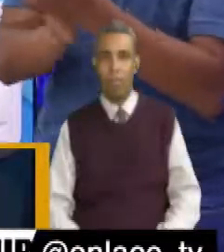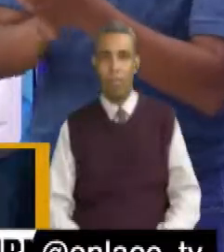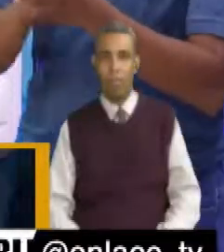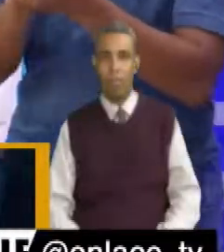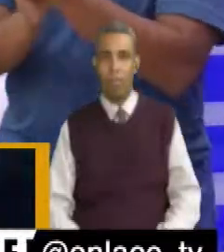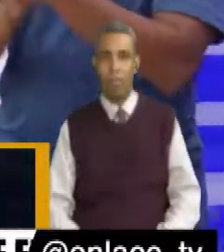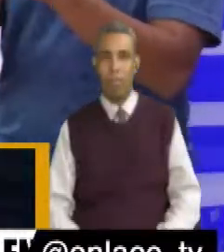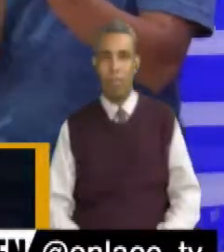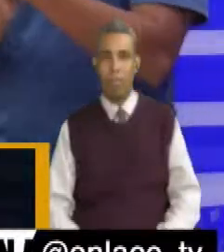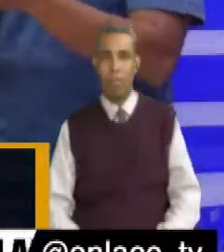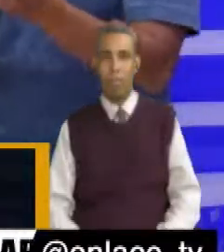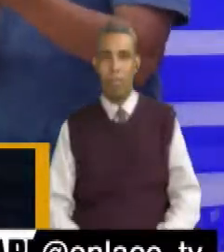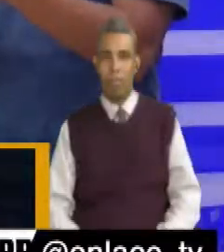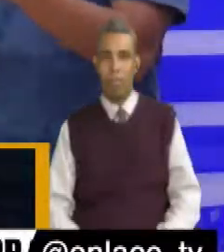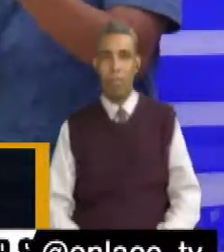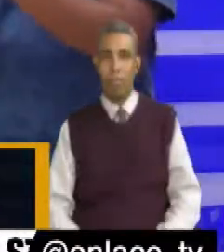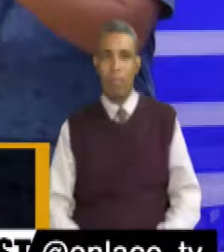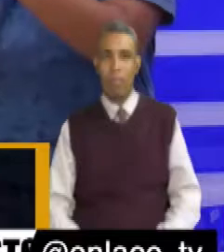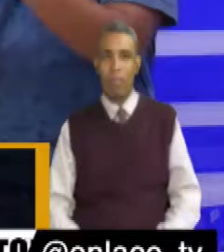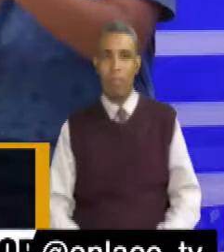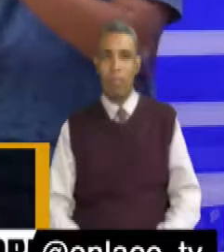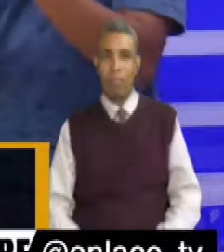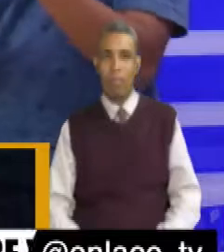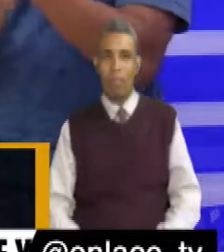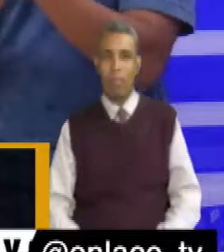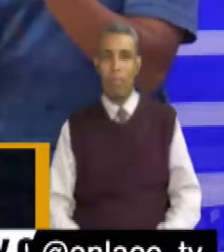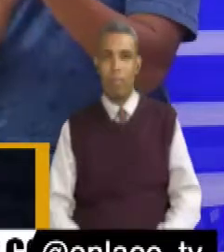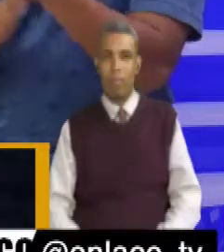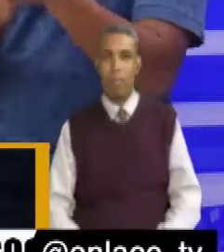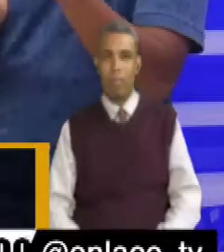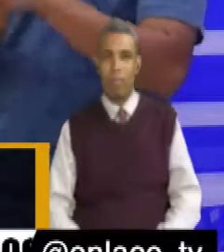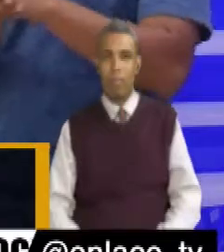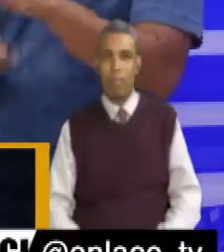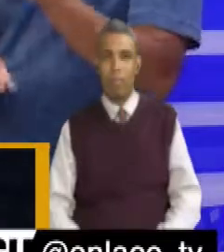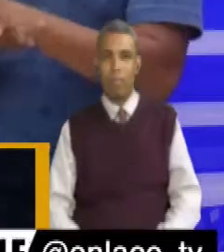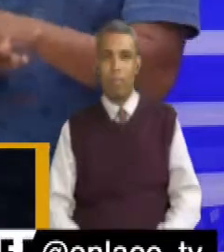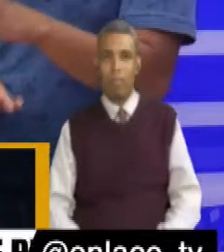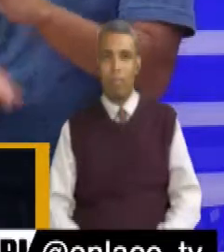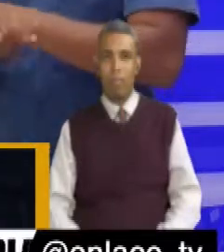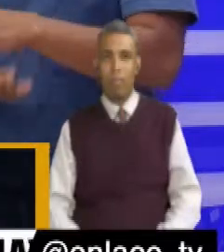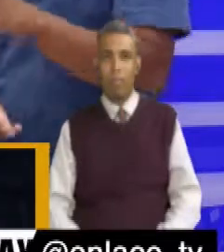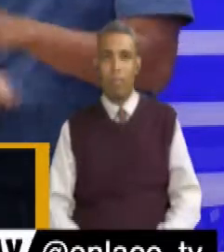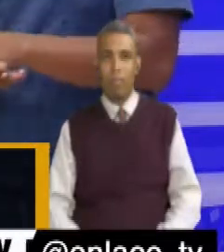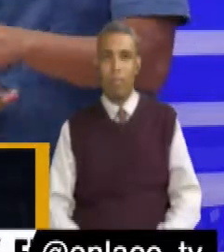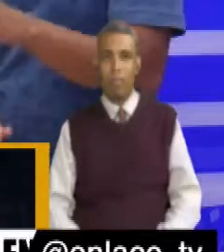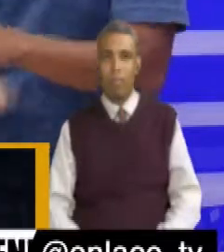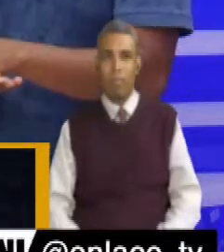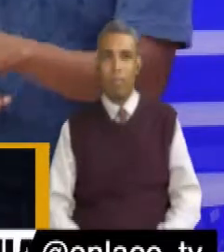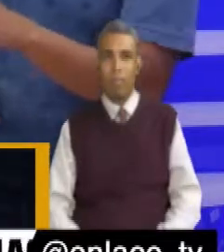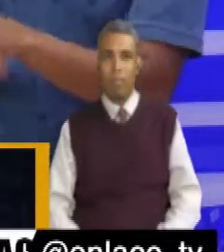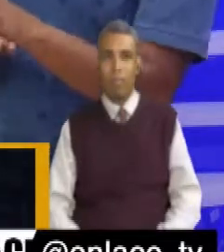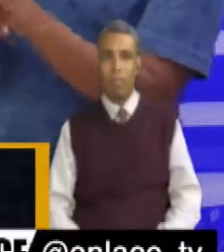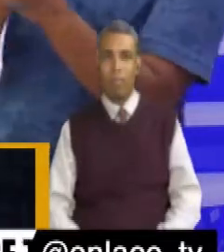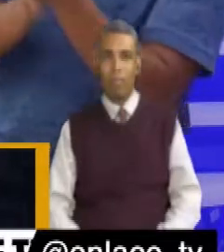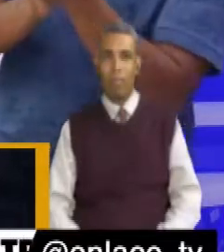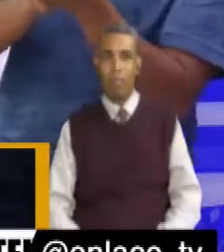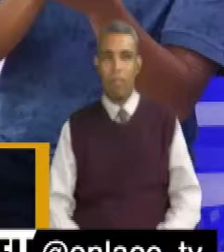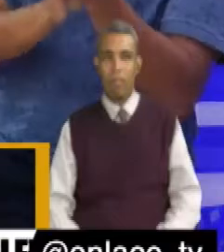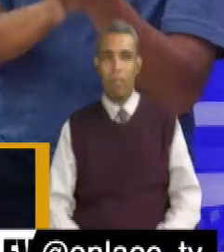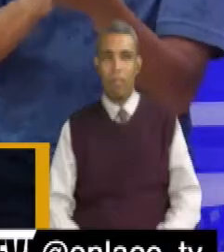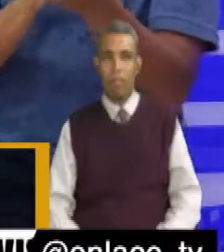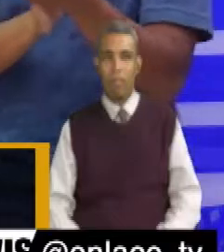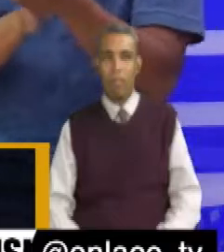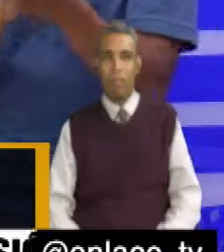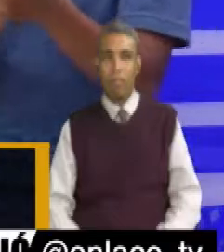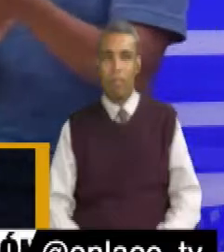hace! ¡Ay, por qué ese fulano no te sabe hacer así, así, así como yo! ¡Ese fulano no se sabe